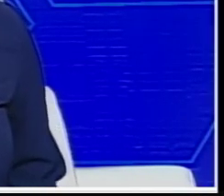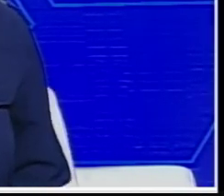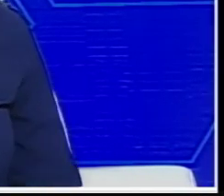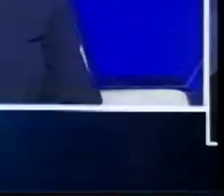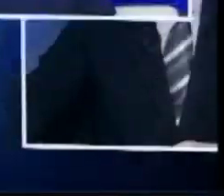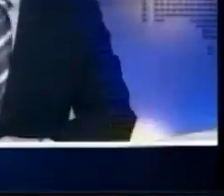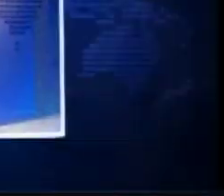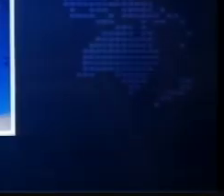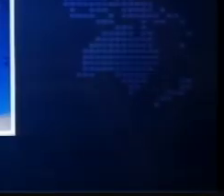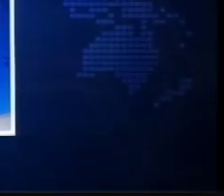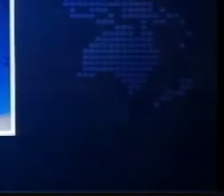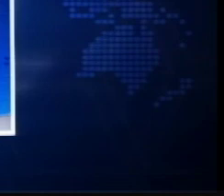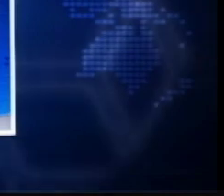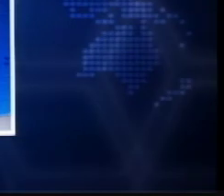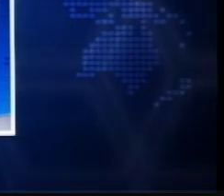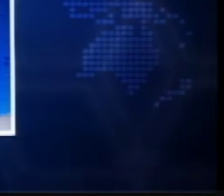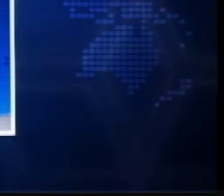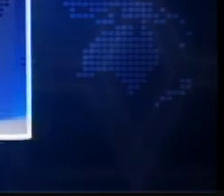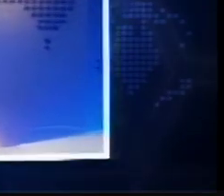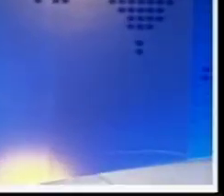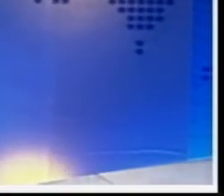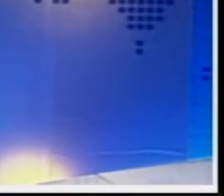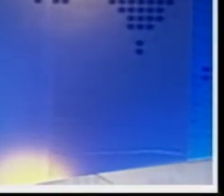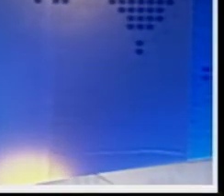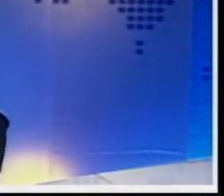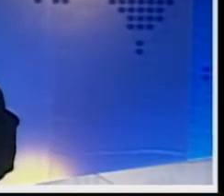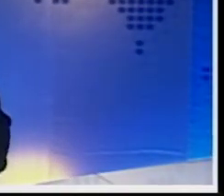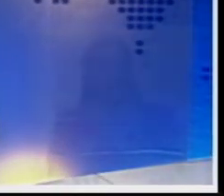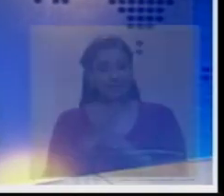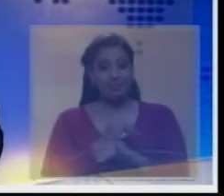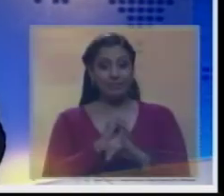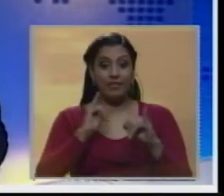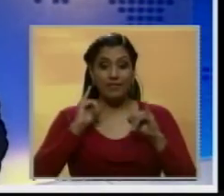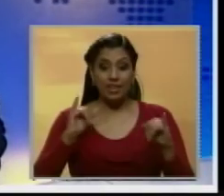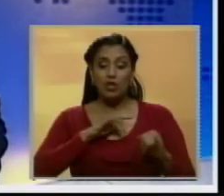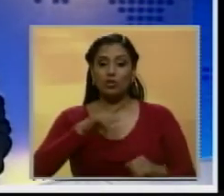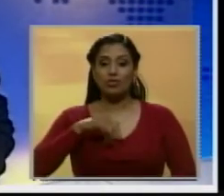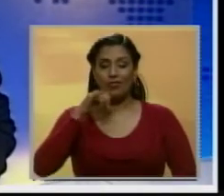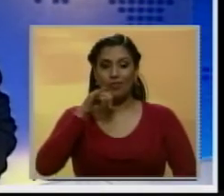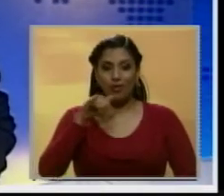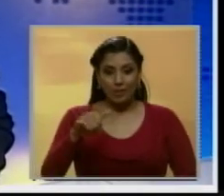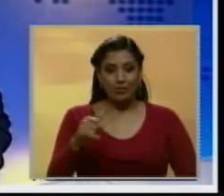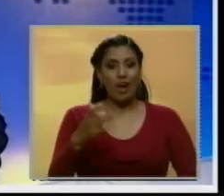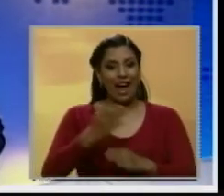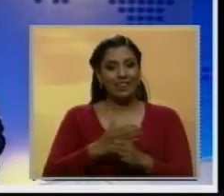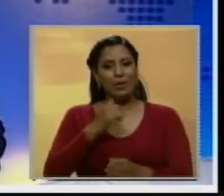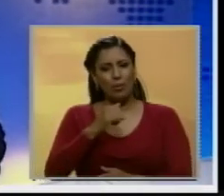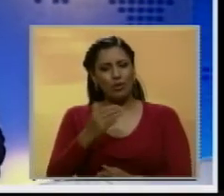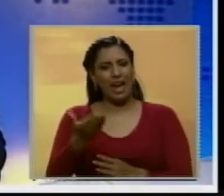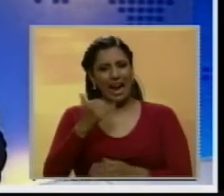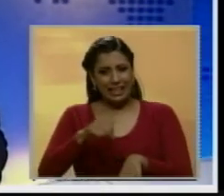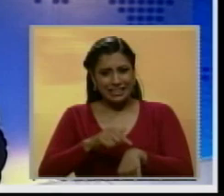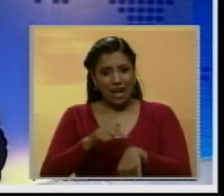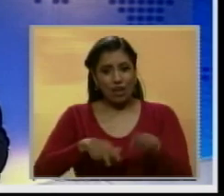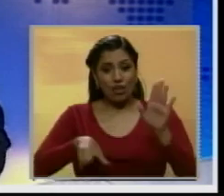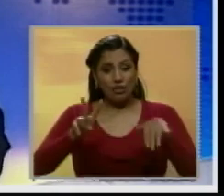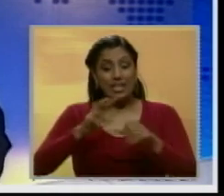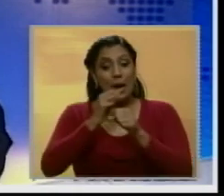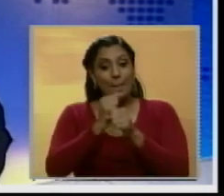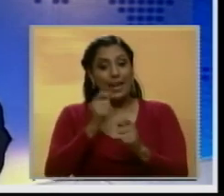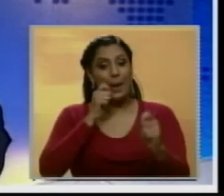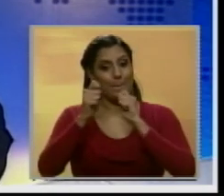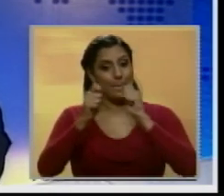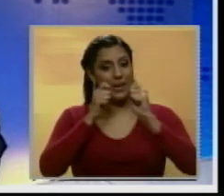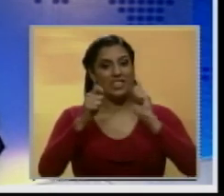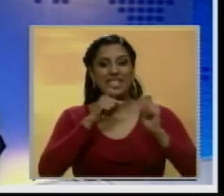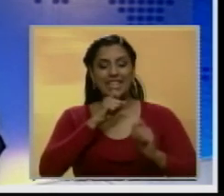feliz tarde. Feliz tarde, Endrina. Bueno, y antes de finalizar con la emisión meridiana de su noticiero Venevisión, a esta hora se espera una rueda